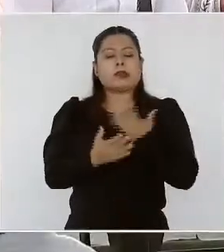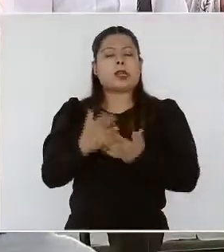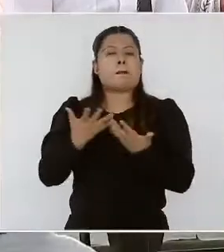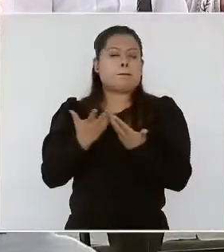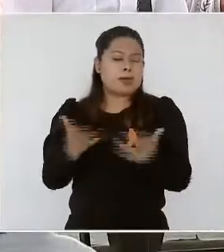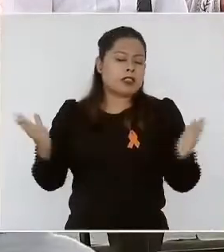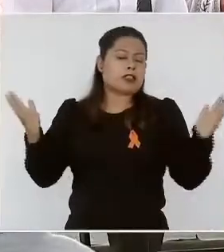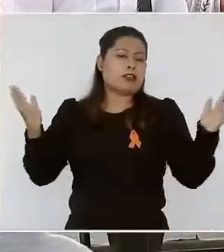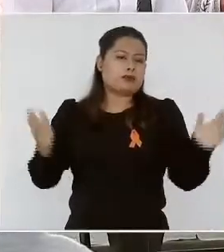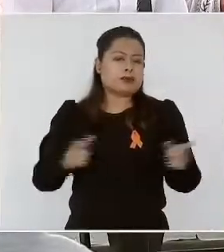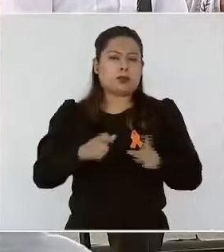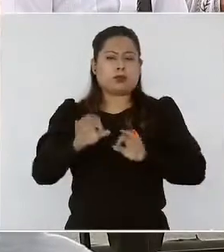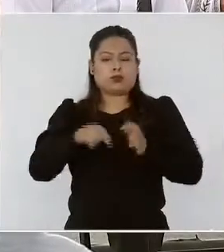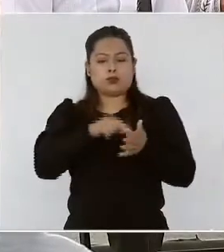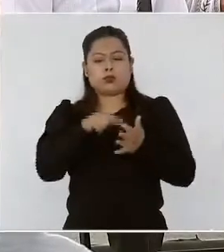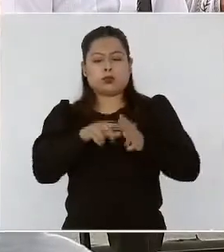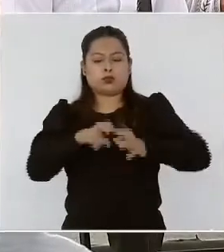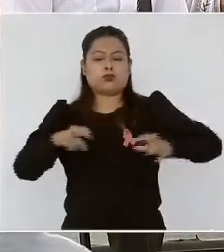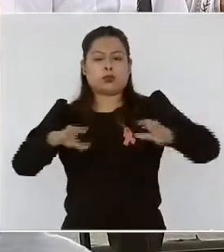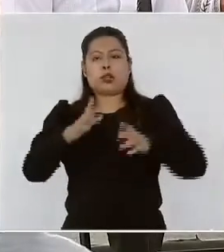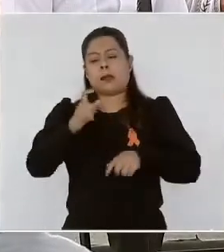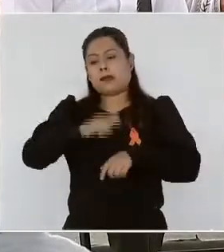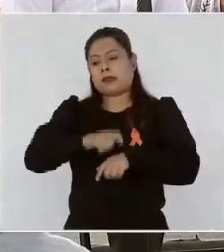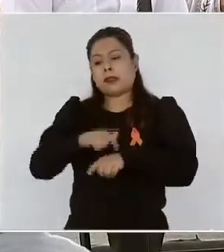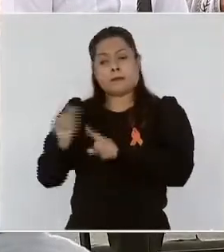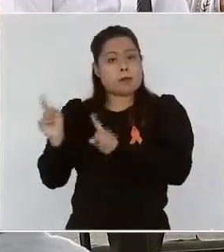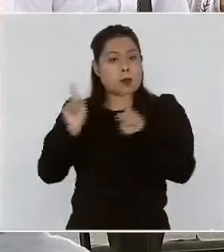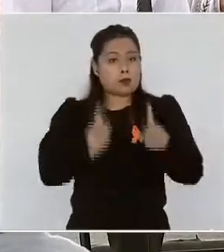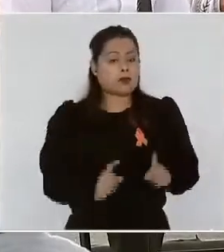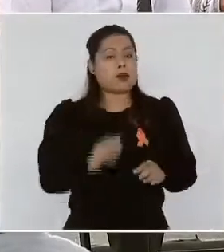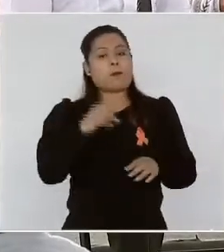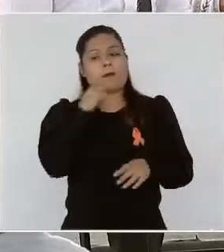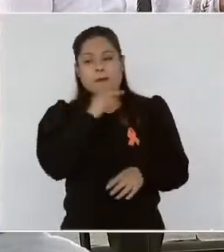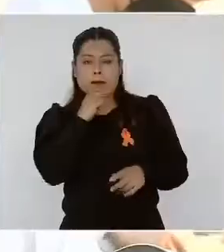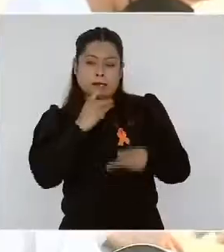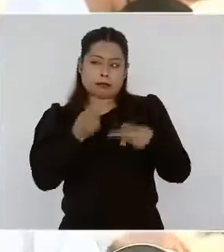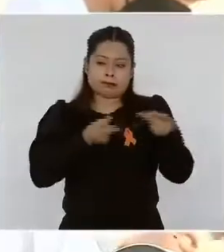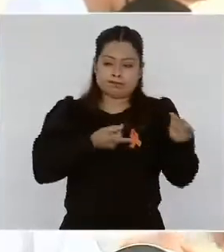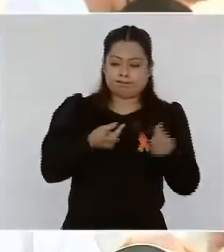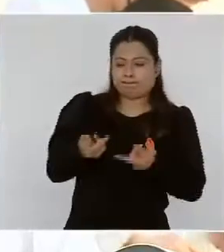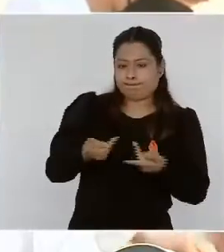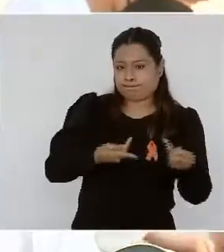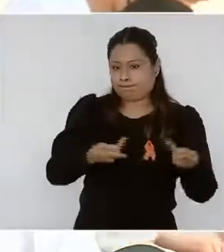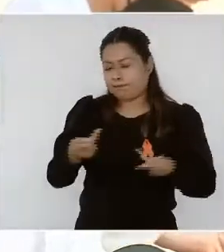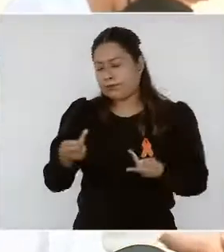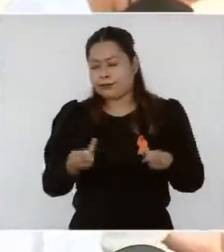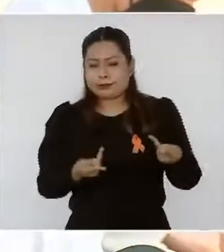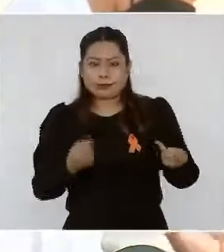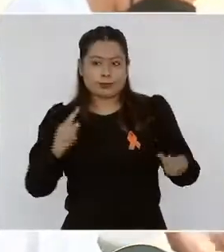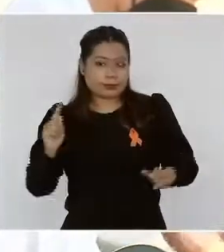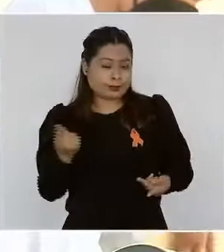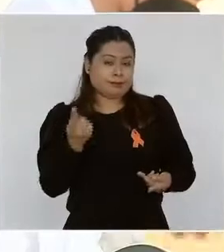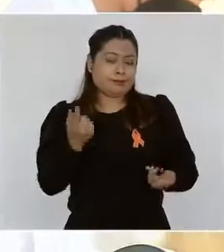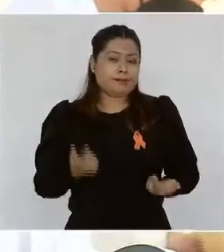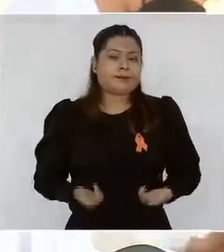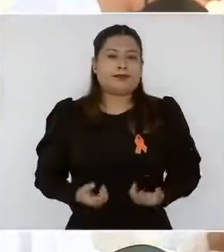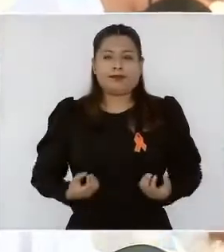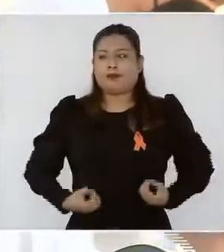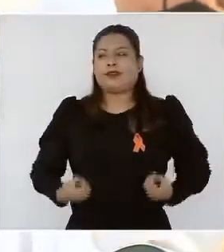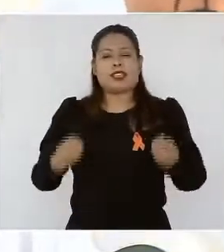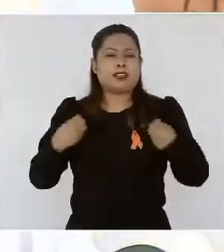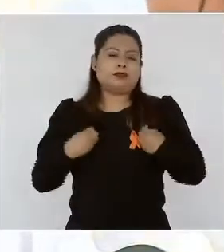apresuramiento, un atrabancamiento por llegar a tiempo, por estar, por hacer, por ser. Y